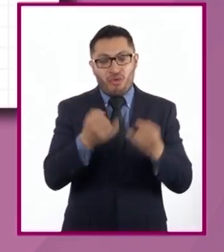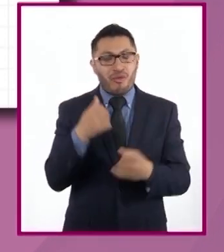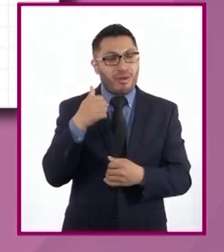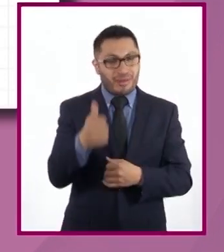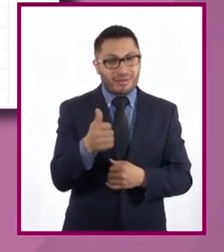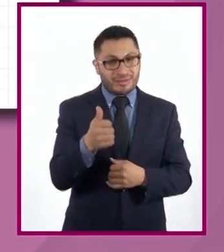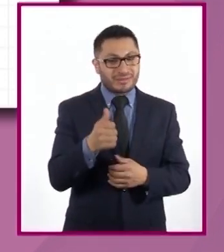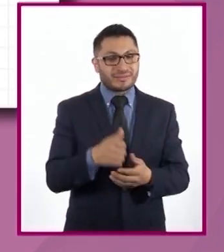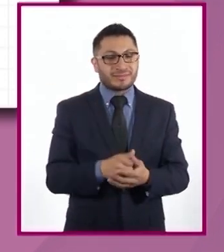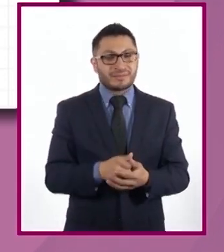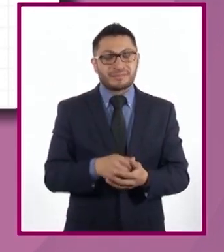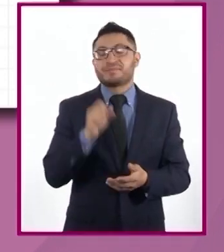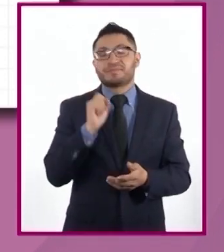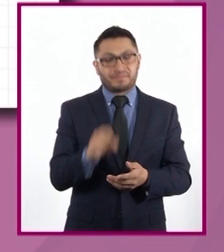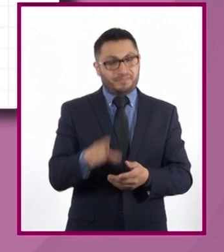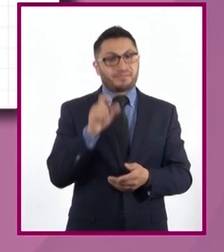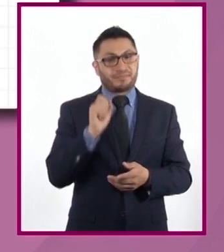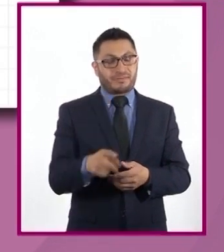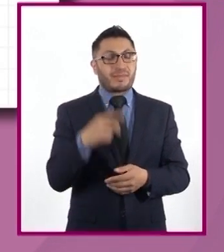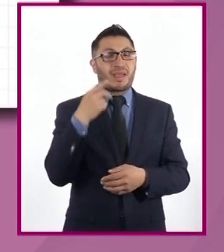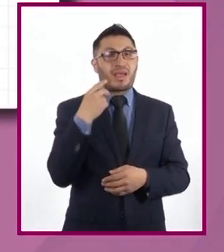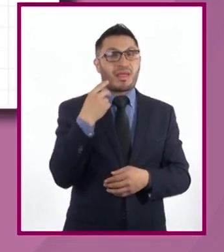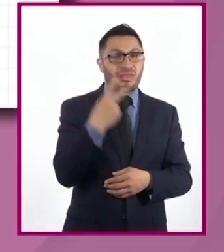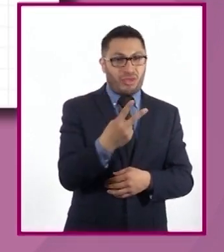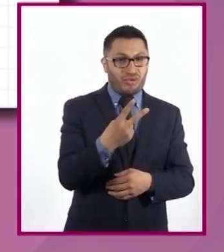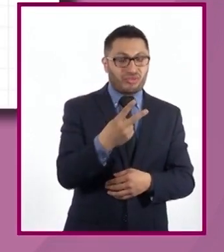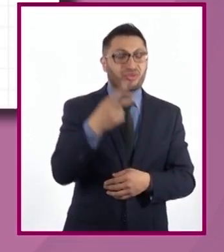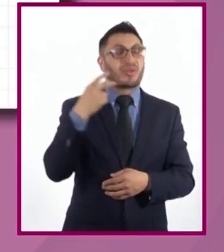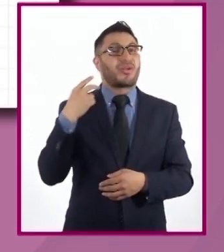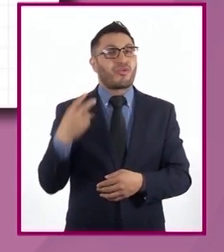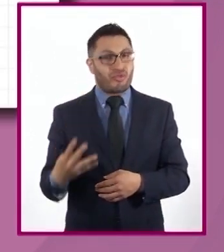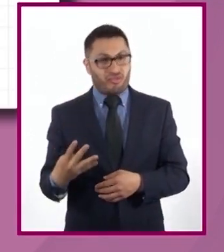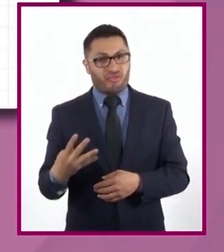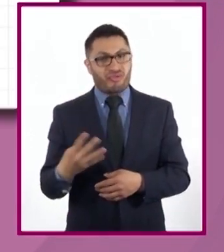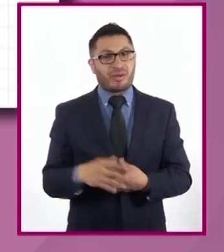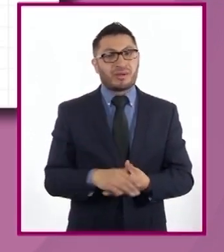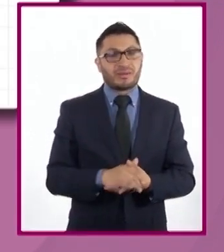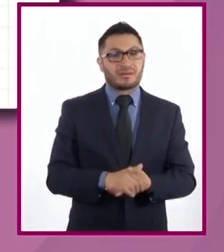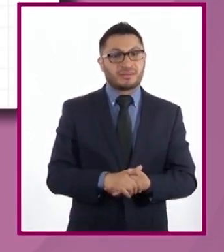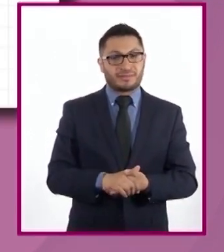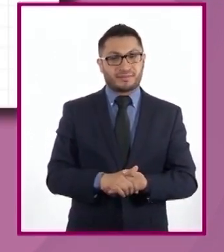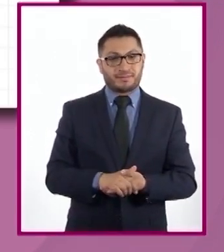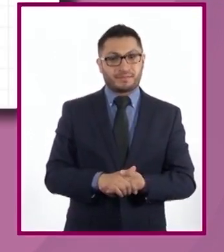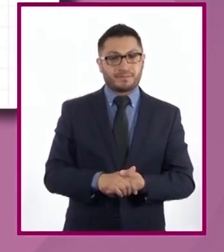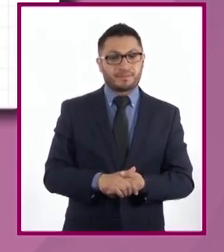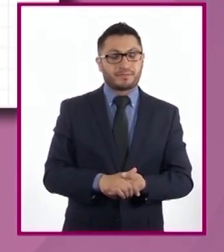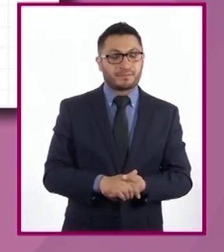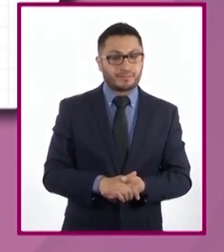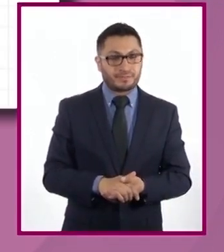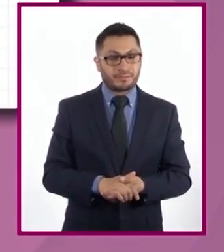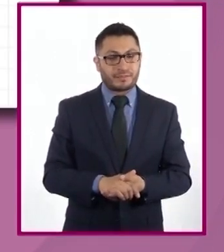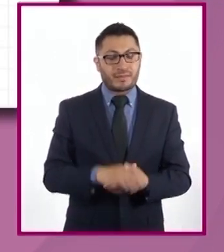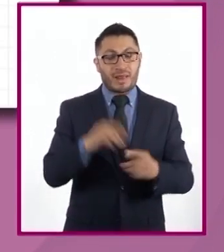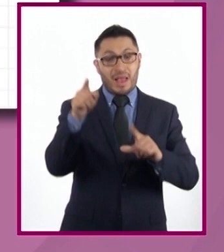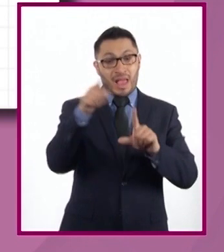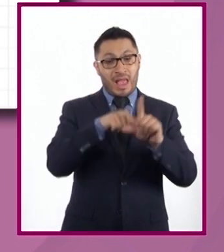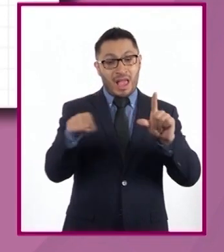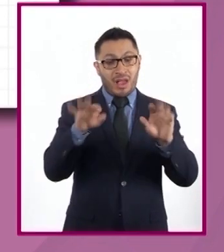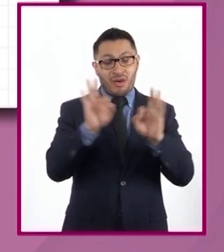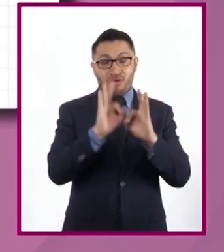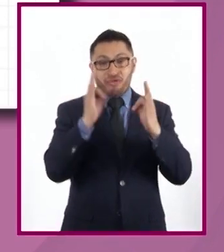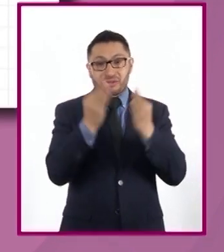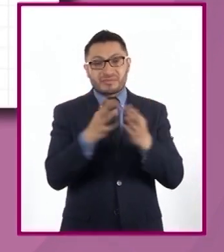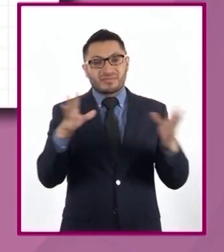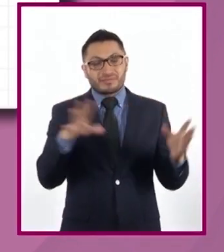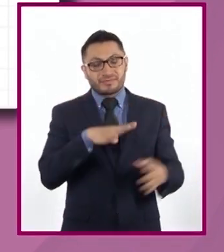6 y también es igual al ángulo 4 y al ángulo 2. Los ángulos que se forman